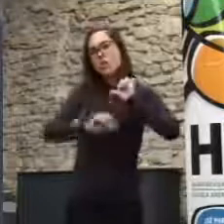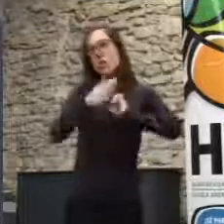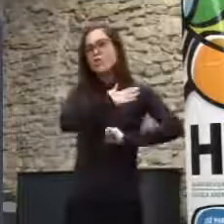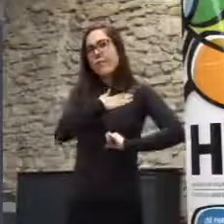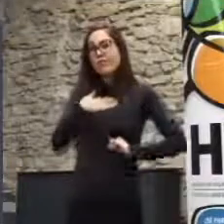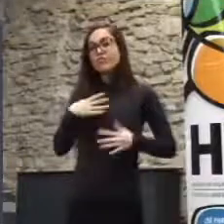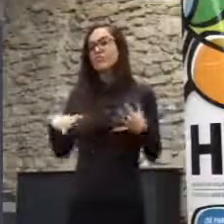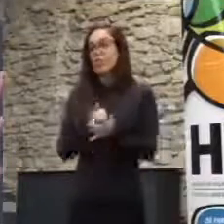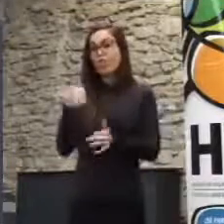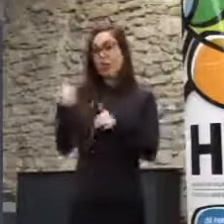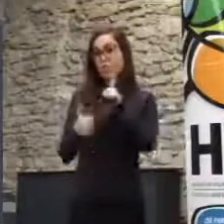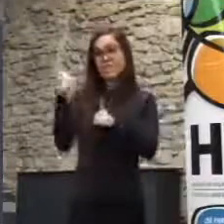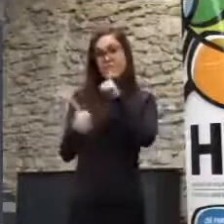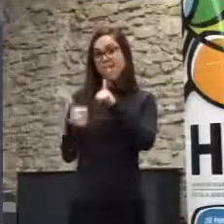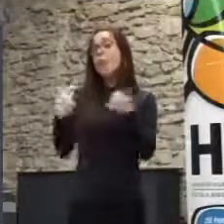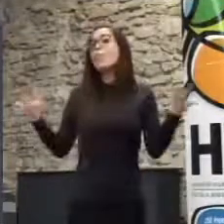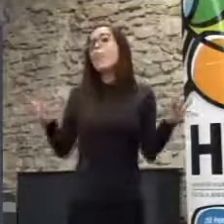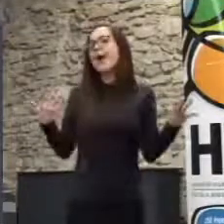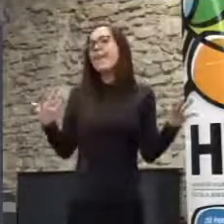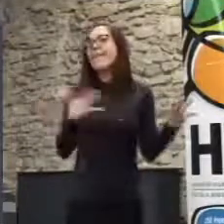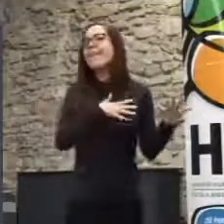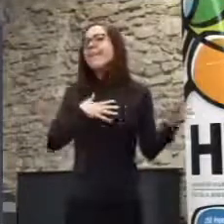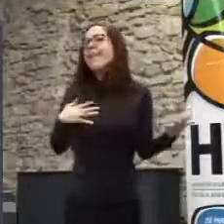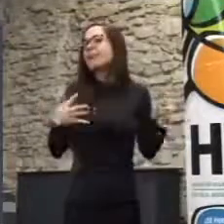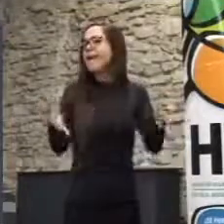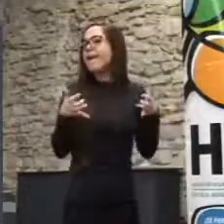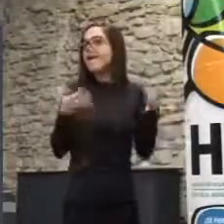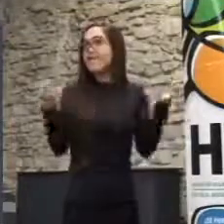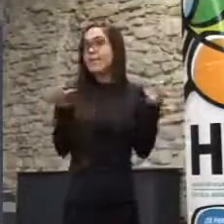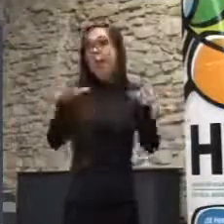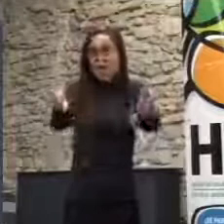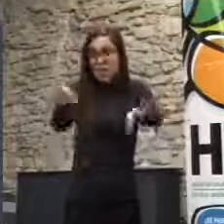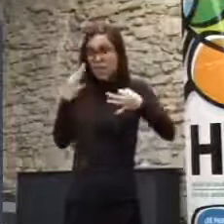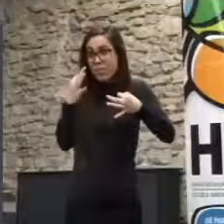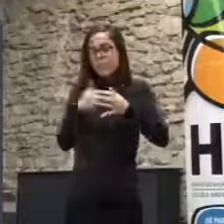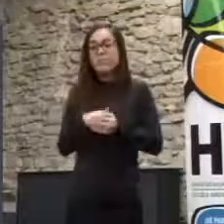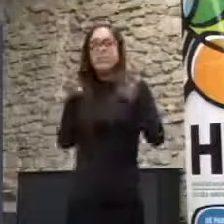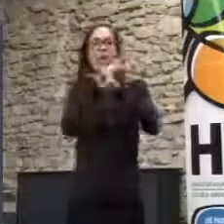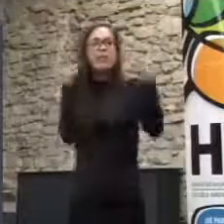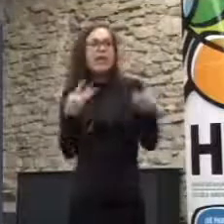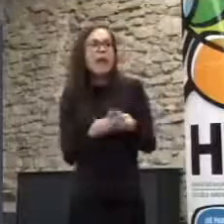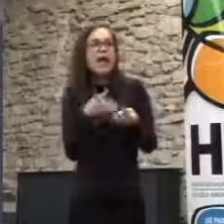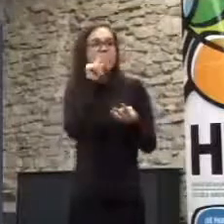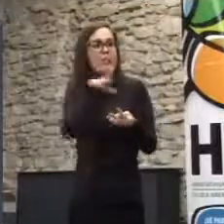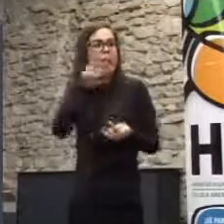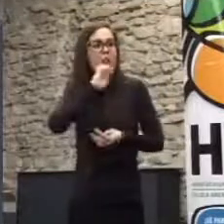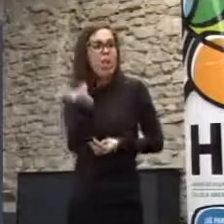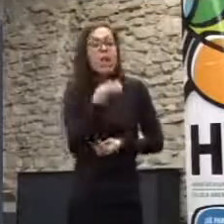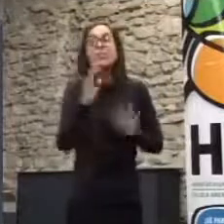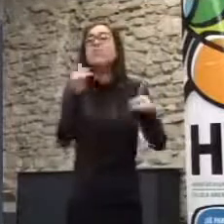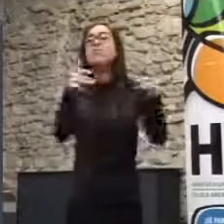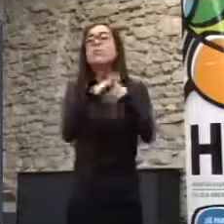todos competimos por la atención con la tele, con los medios de comunicación tradicionales, con internet. Entonces, ¿qué